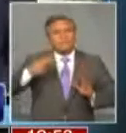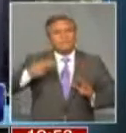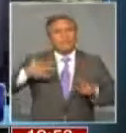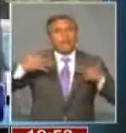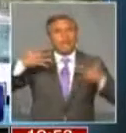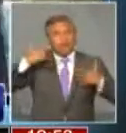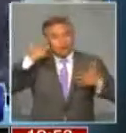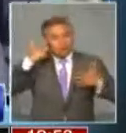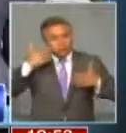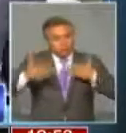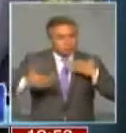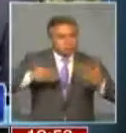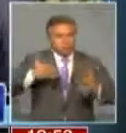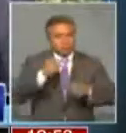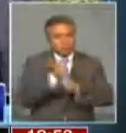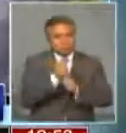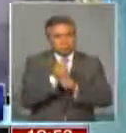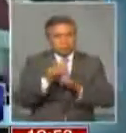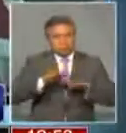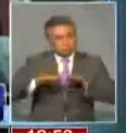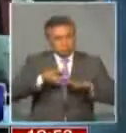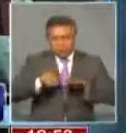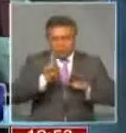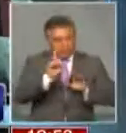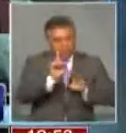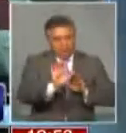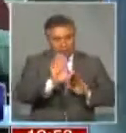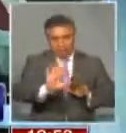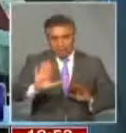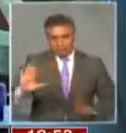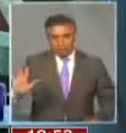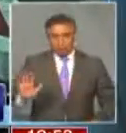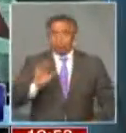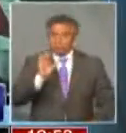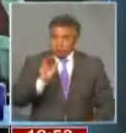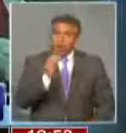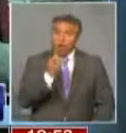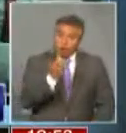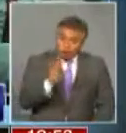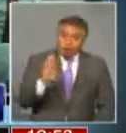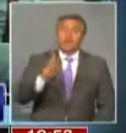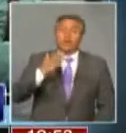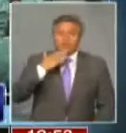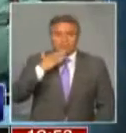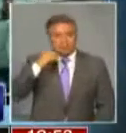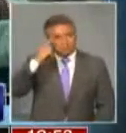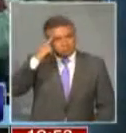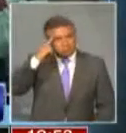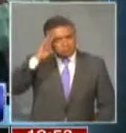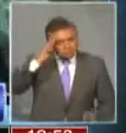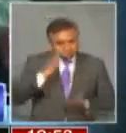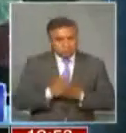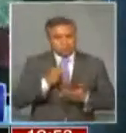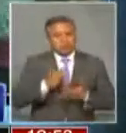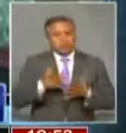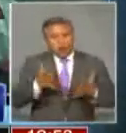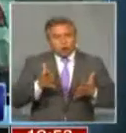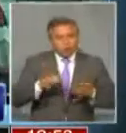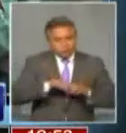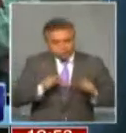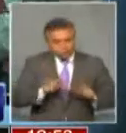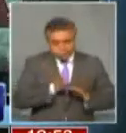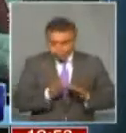acuerdo a lo que le está sucediendo, y obviamente también va a tomar las decisiones que estime conveniente de acuerdo